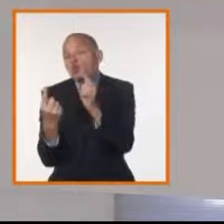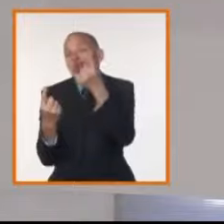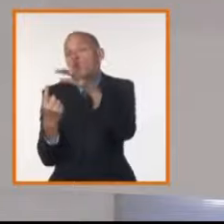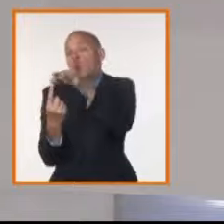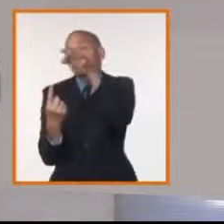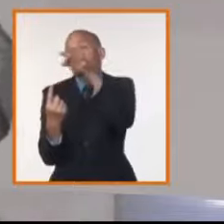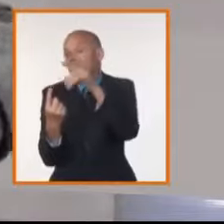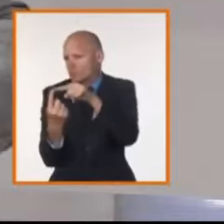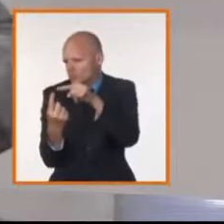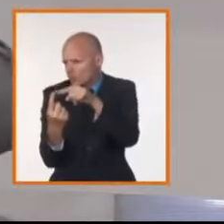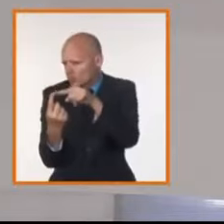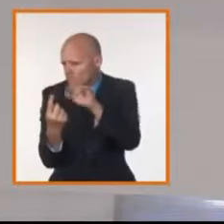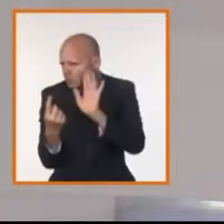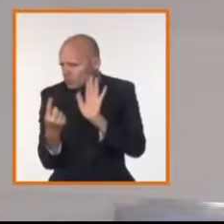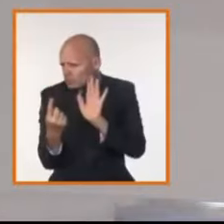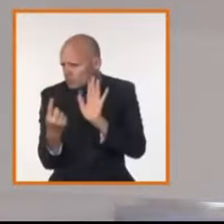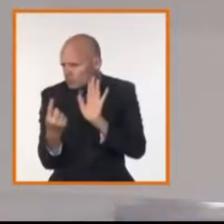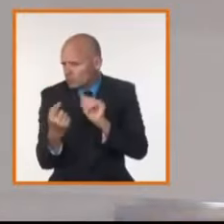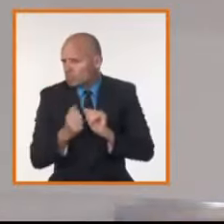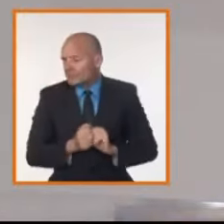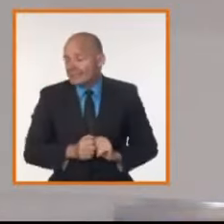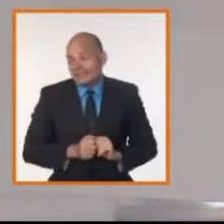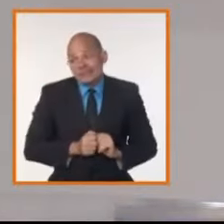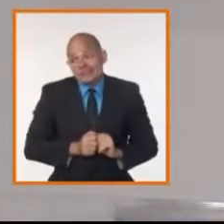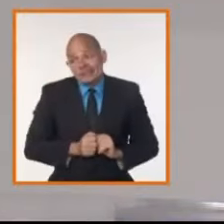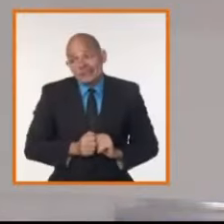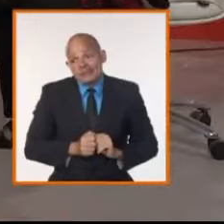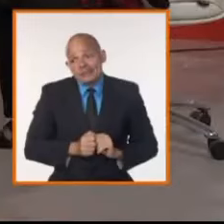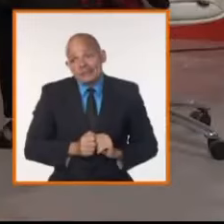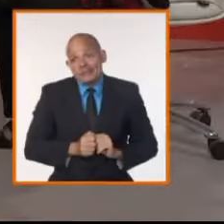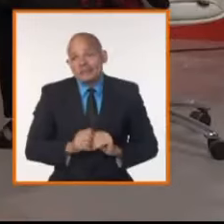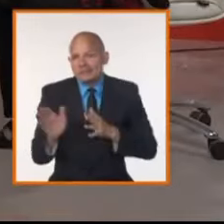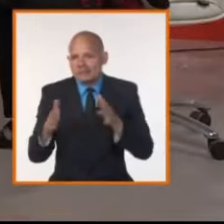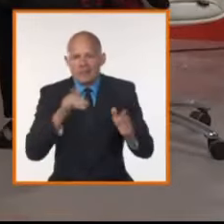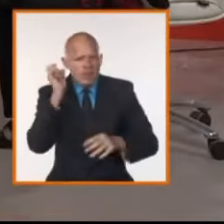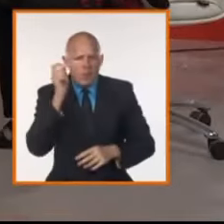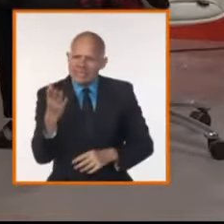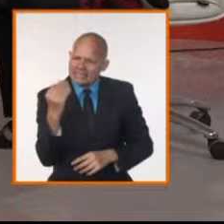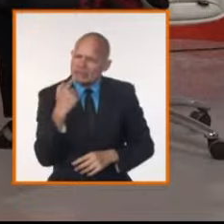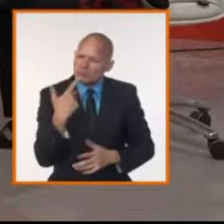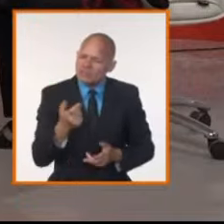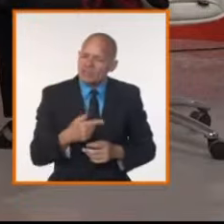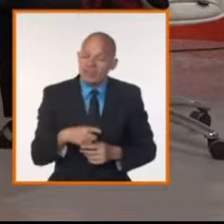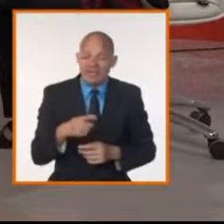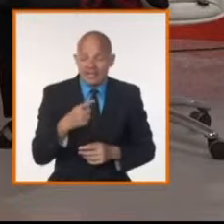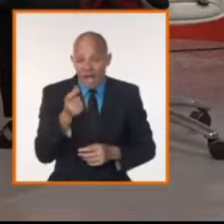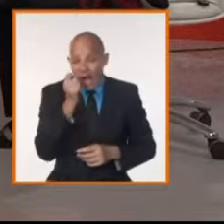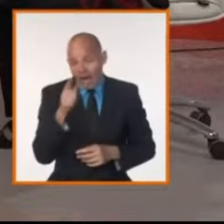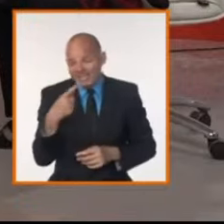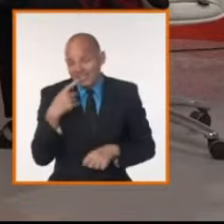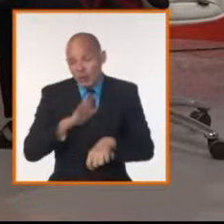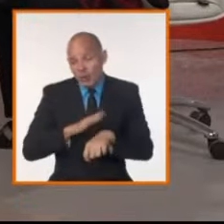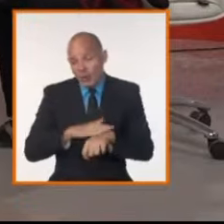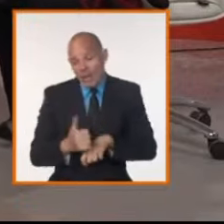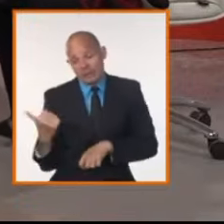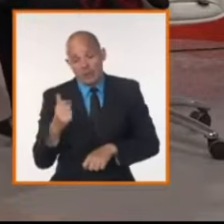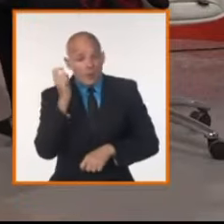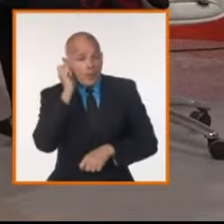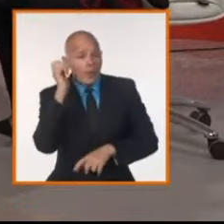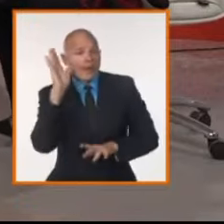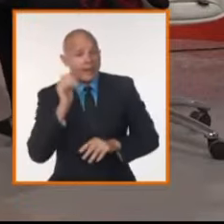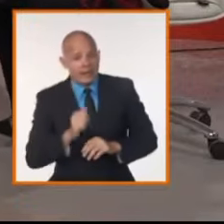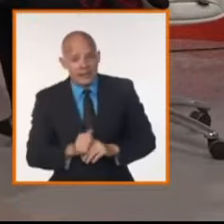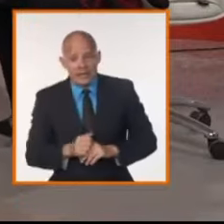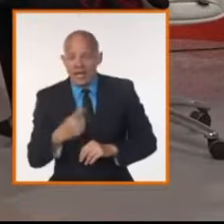el devenir del Congreso y la lógica de funcionamiento Qué te parece Ana eso de que la culpable es la mujer y además de que el hombre dice que que aunque los